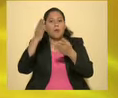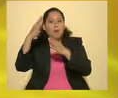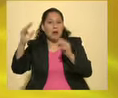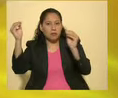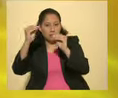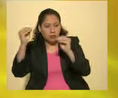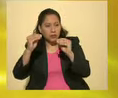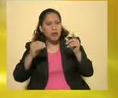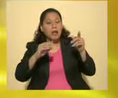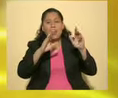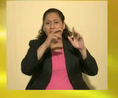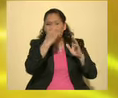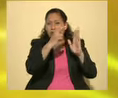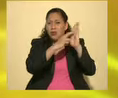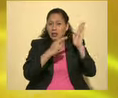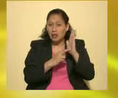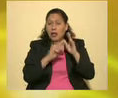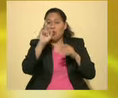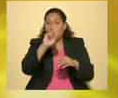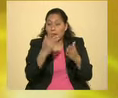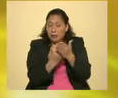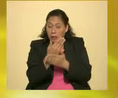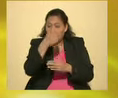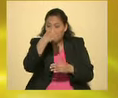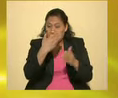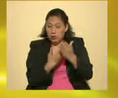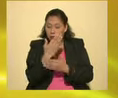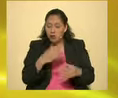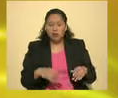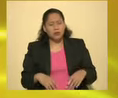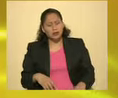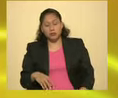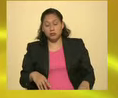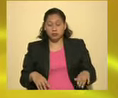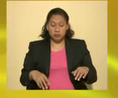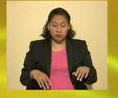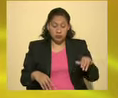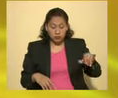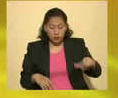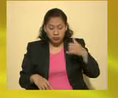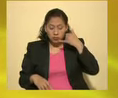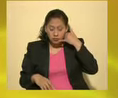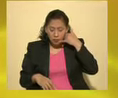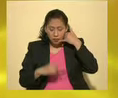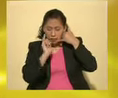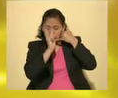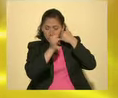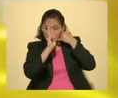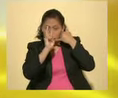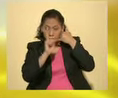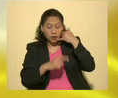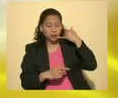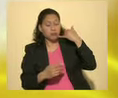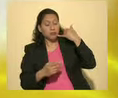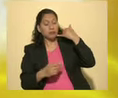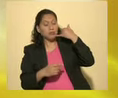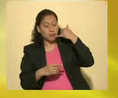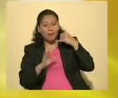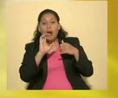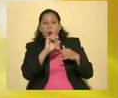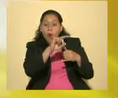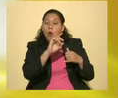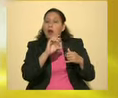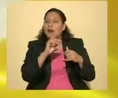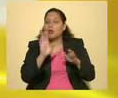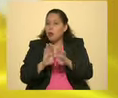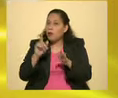horarios, domingos, 6 de la mañana, llamadas muy, muy molestas. Inoportunas, amenazantes. Ahí déjame decirte, las